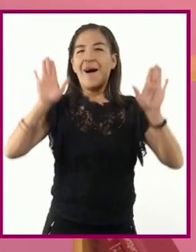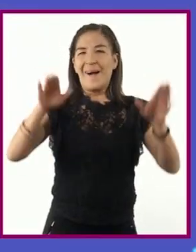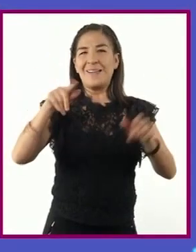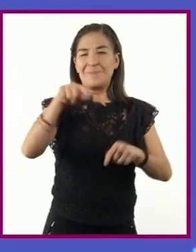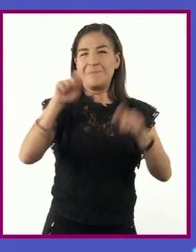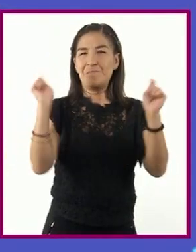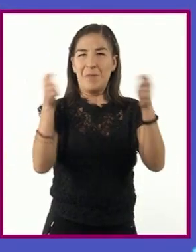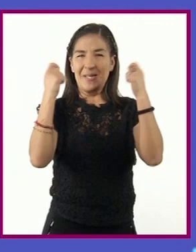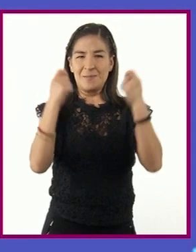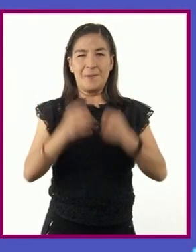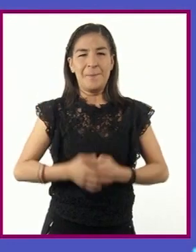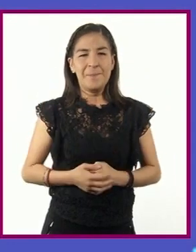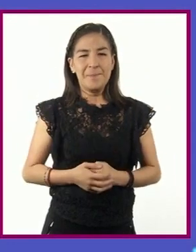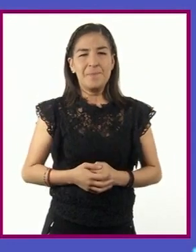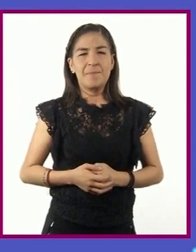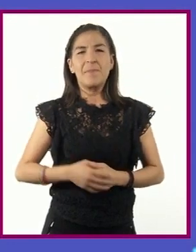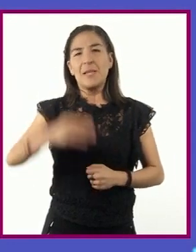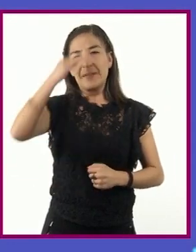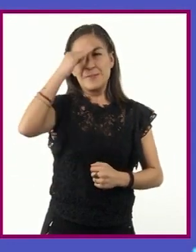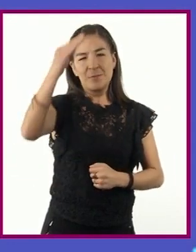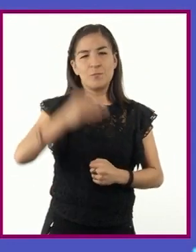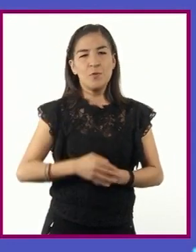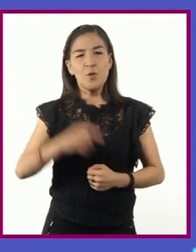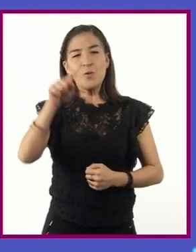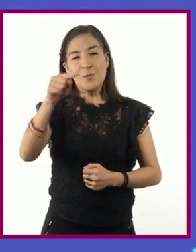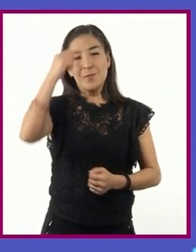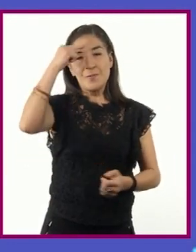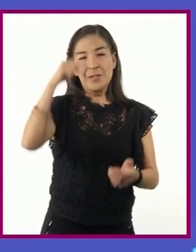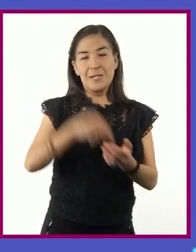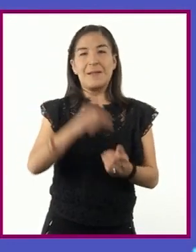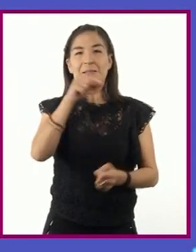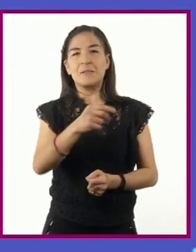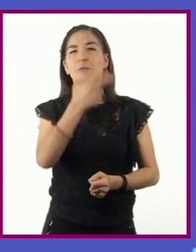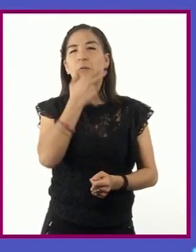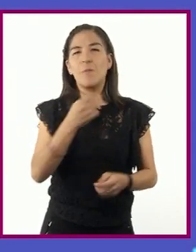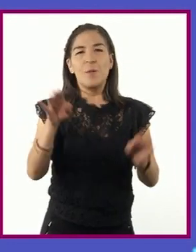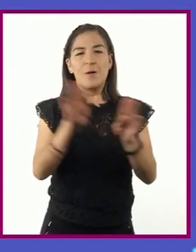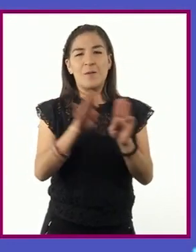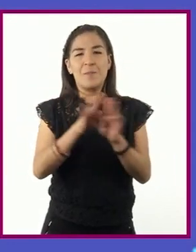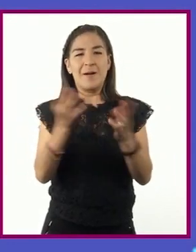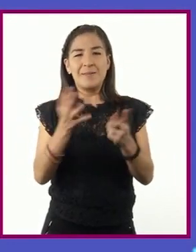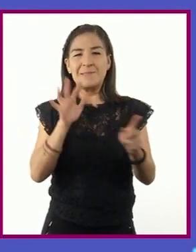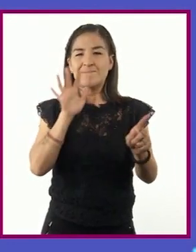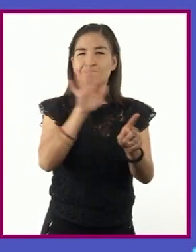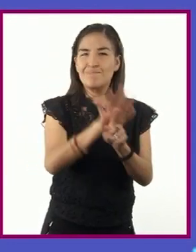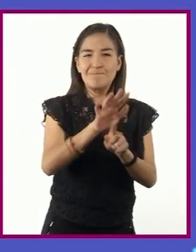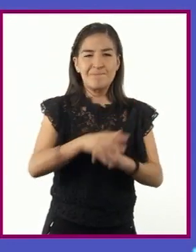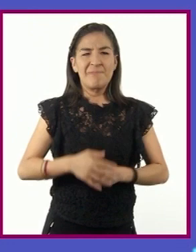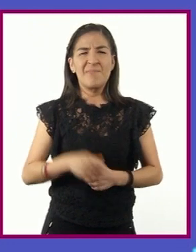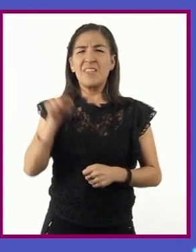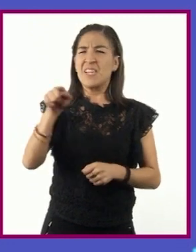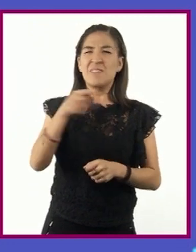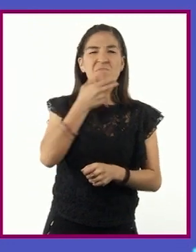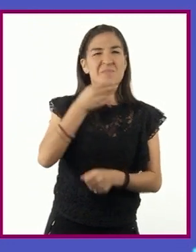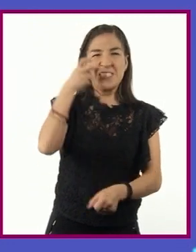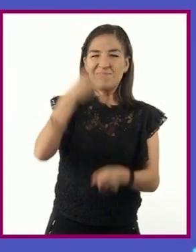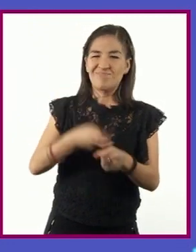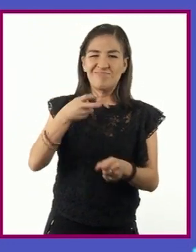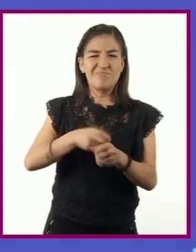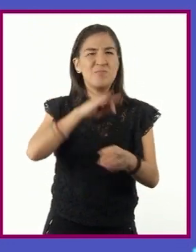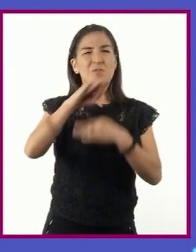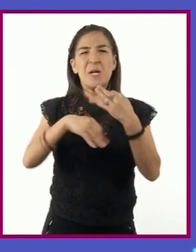Resurrección. Señor, tú que creaste al hombre en la opulencia, aunque él, necio, todo lo